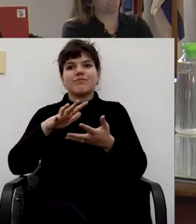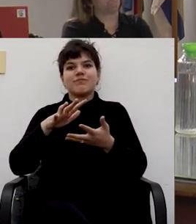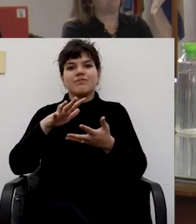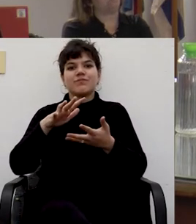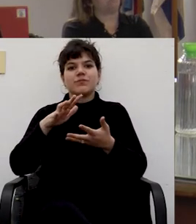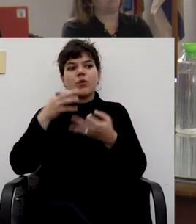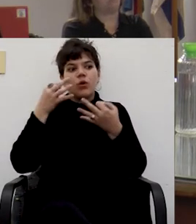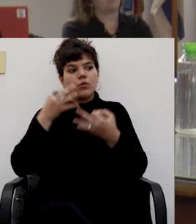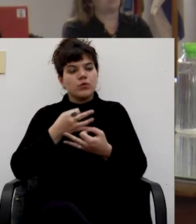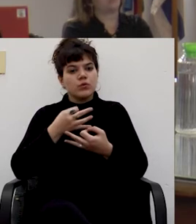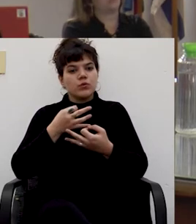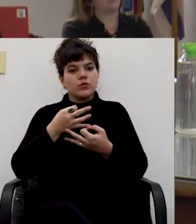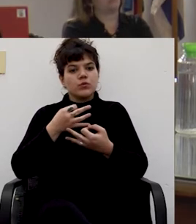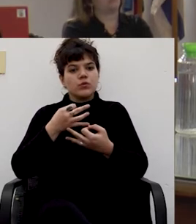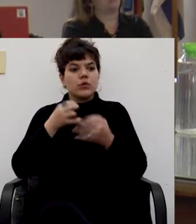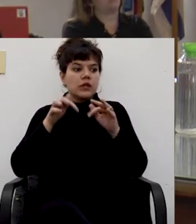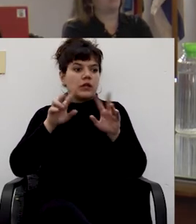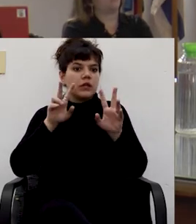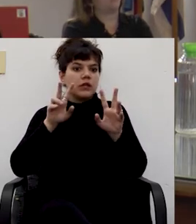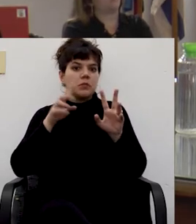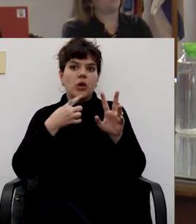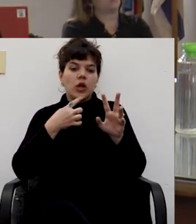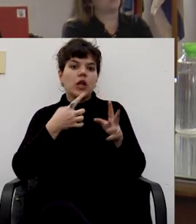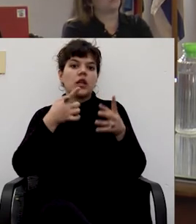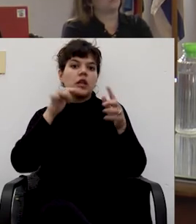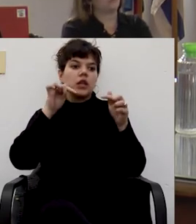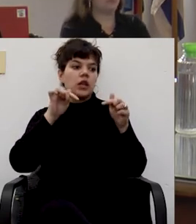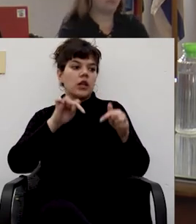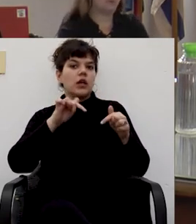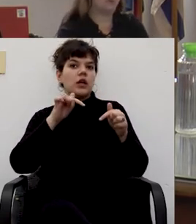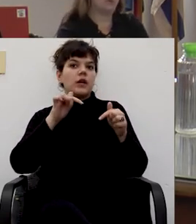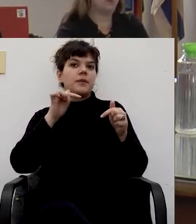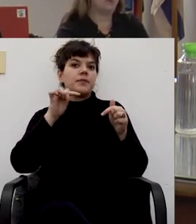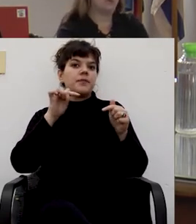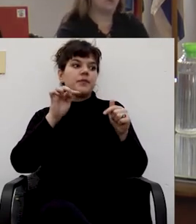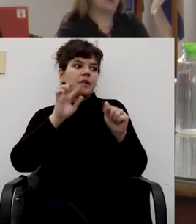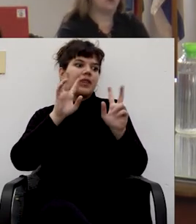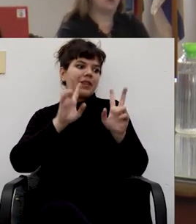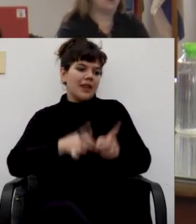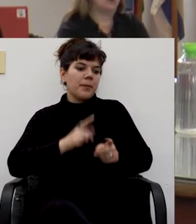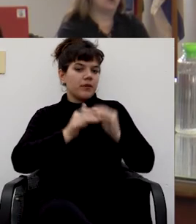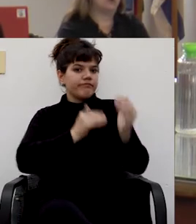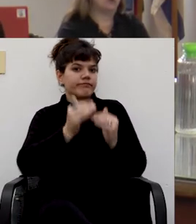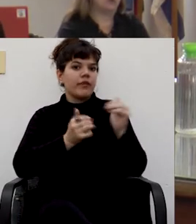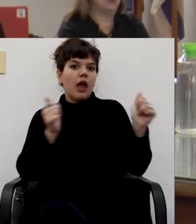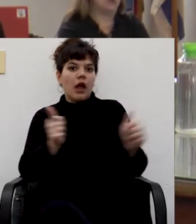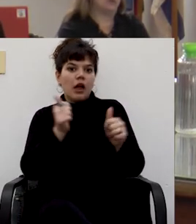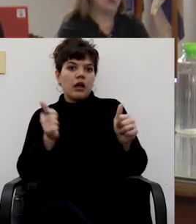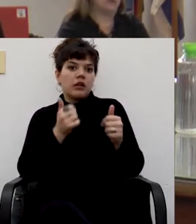para la formulación de estas políticas y la generación de acciones, ¿no?, que nos permitan